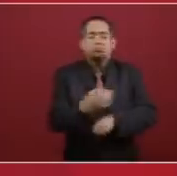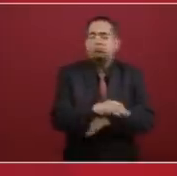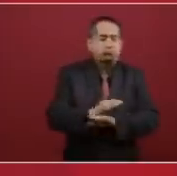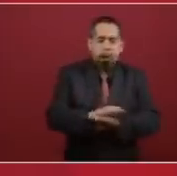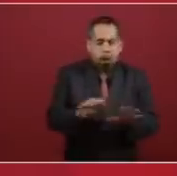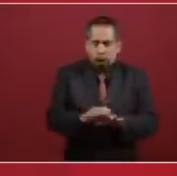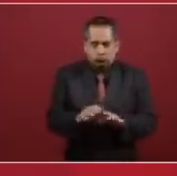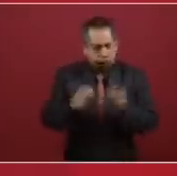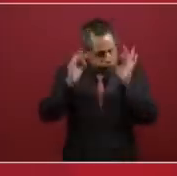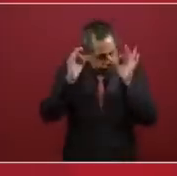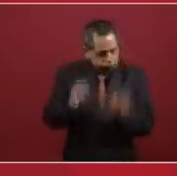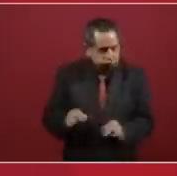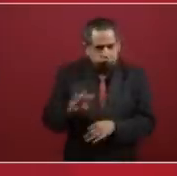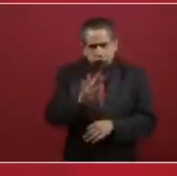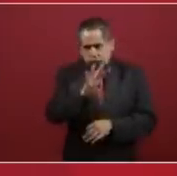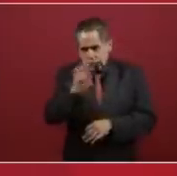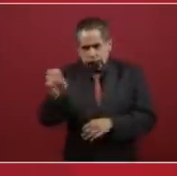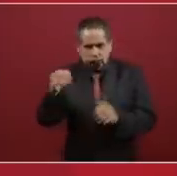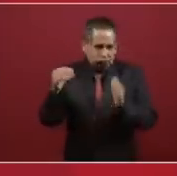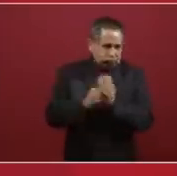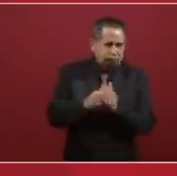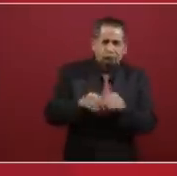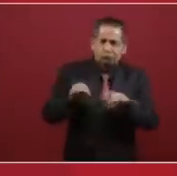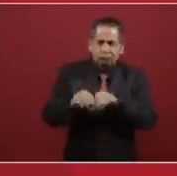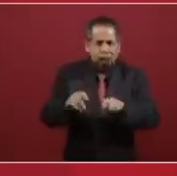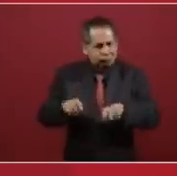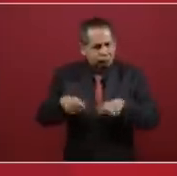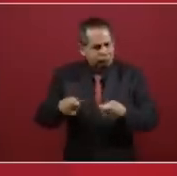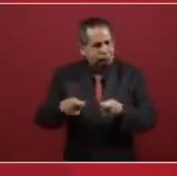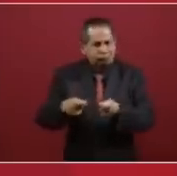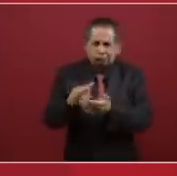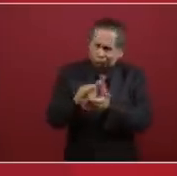sino 400,000 empleos permanentes.